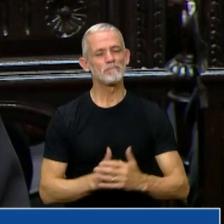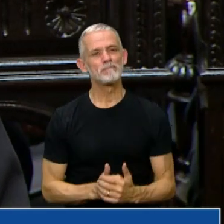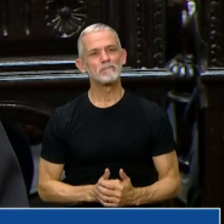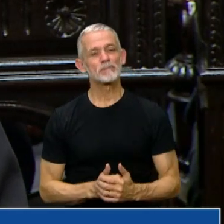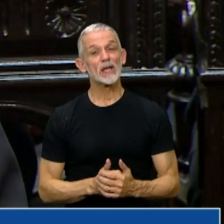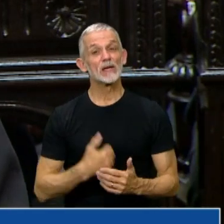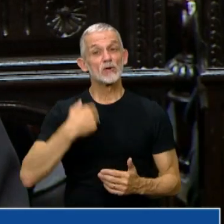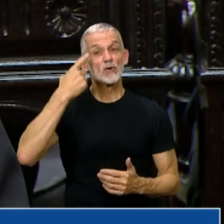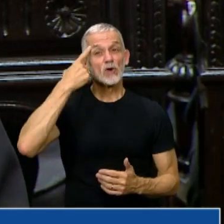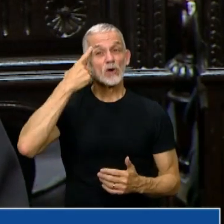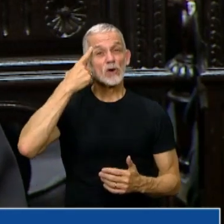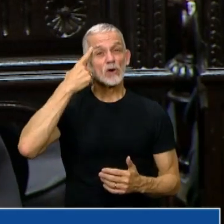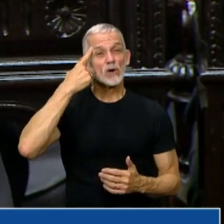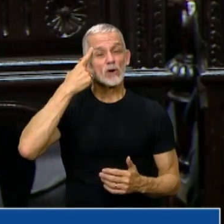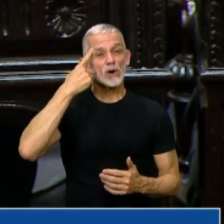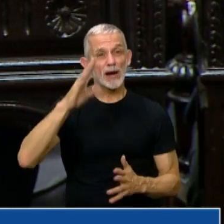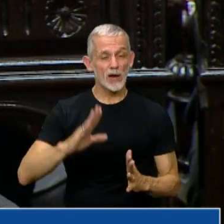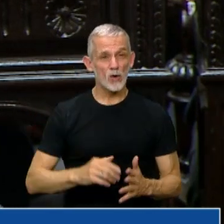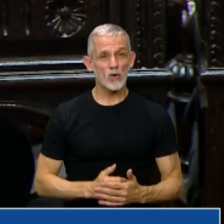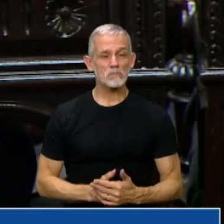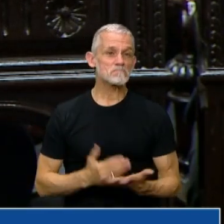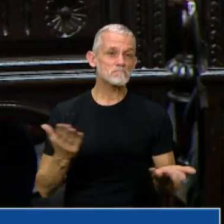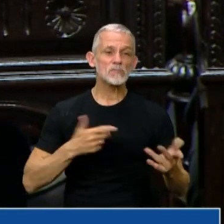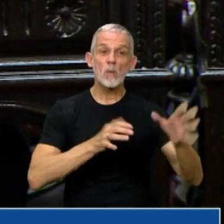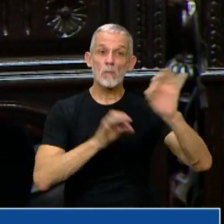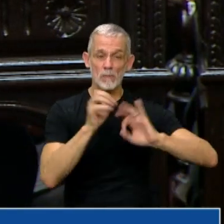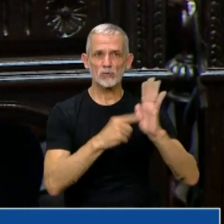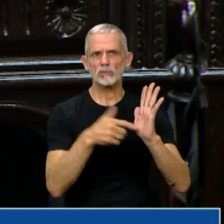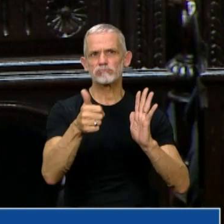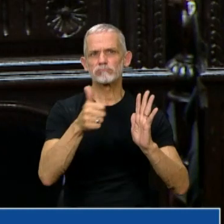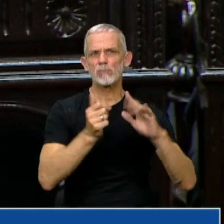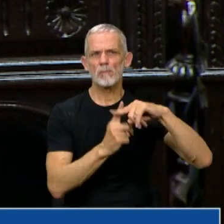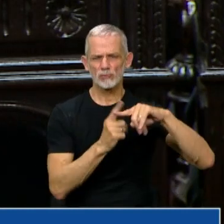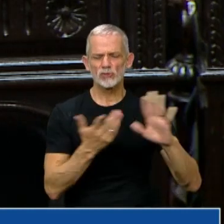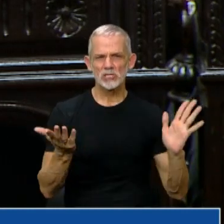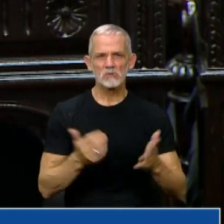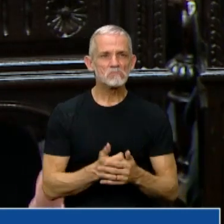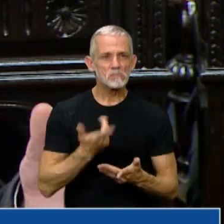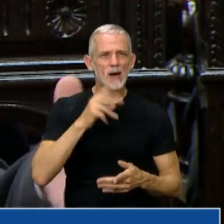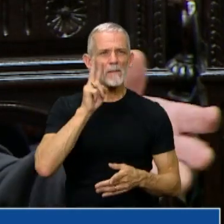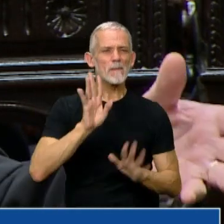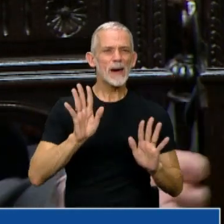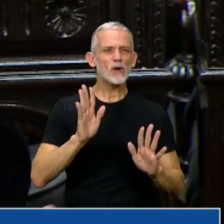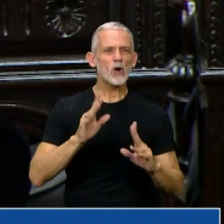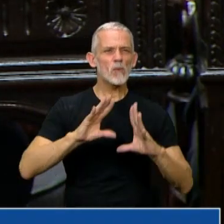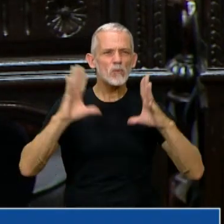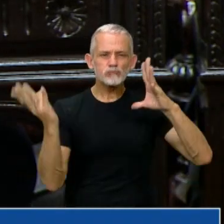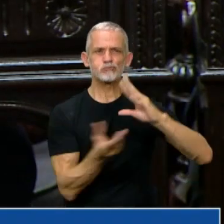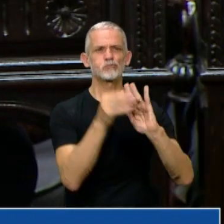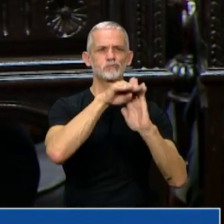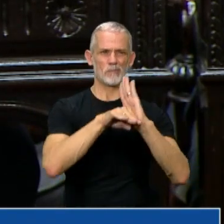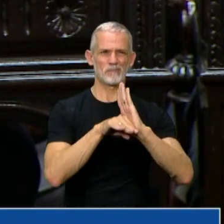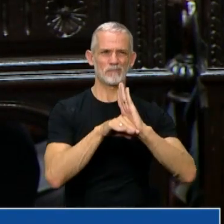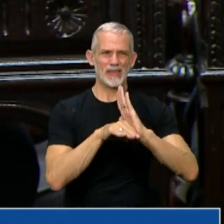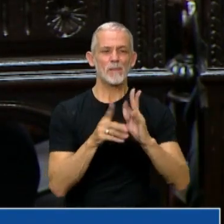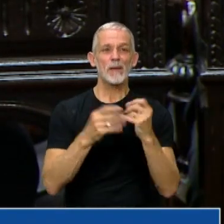Creo que este es un proyecto virtuoso, que hay que verlo en el conjunto de medidas que